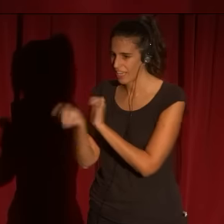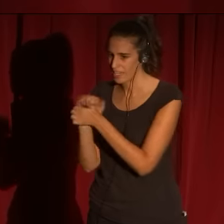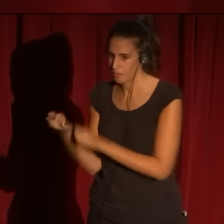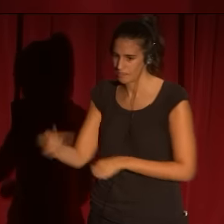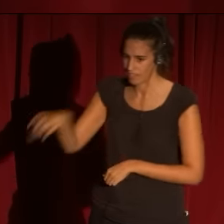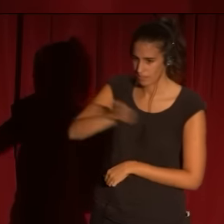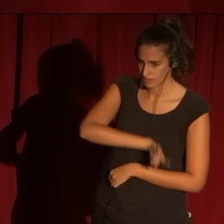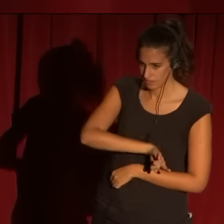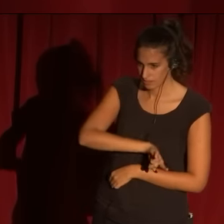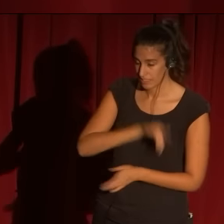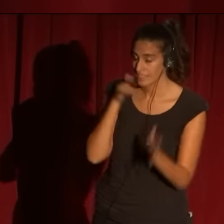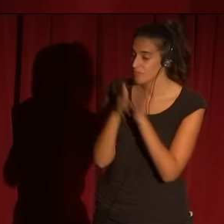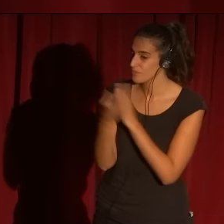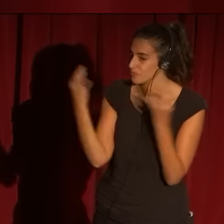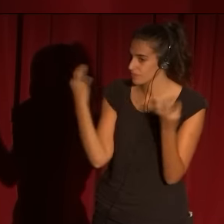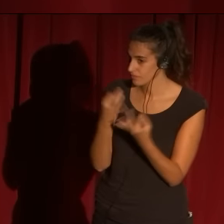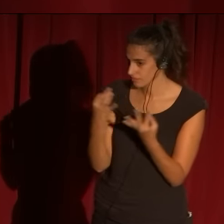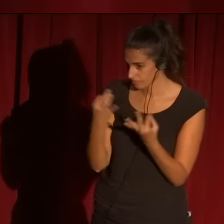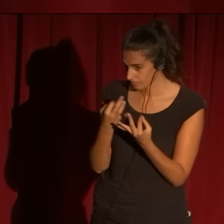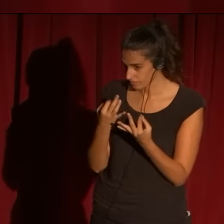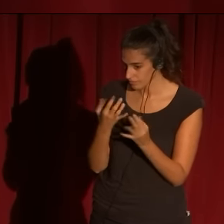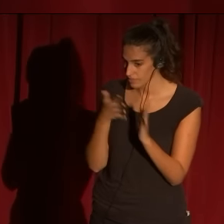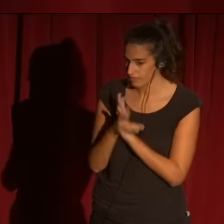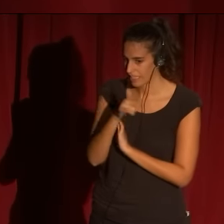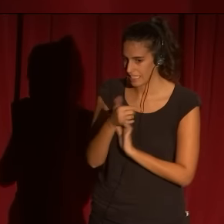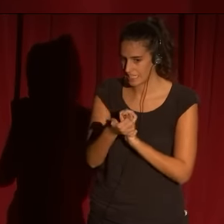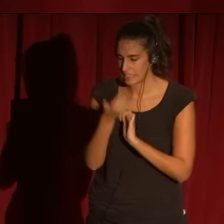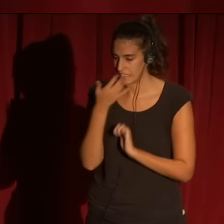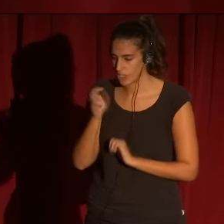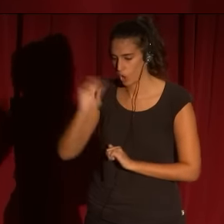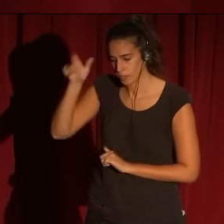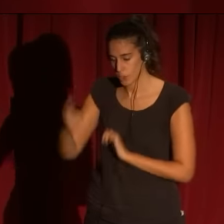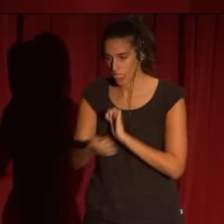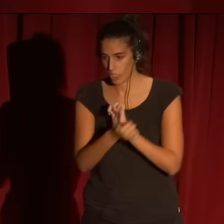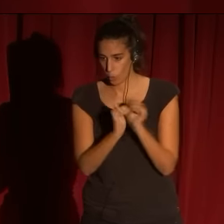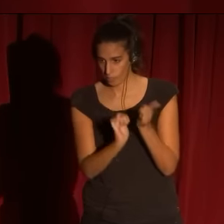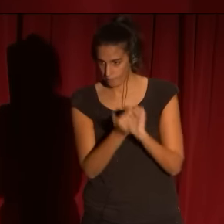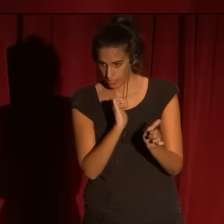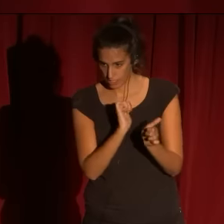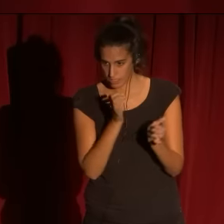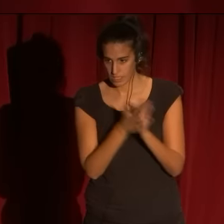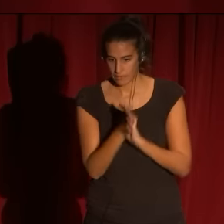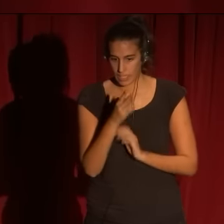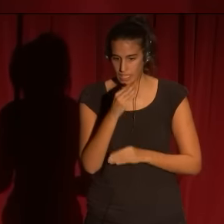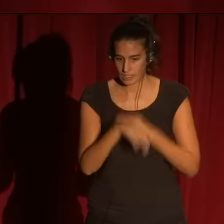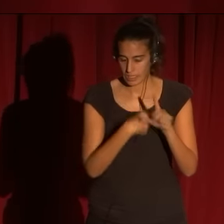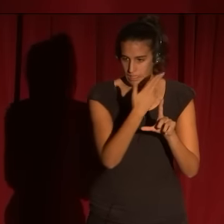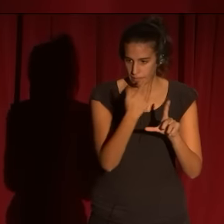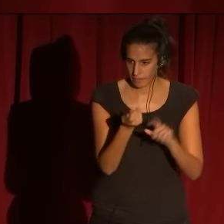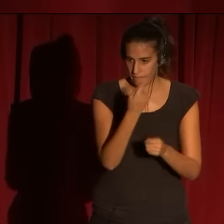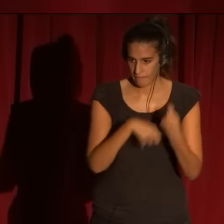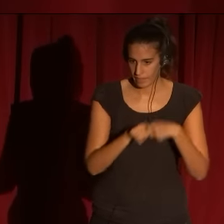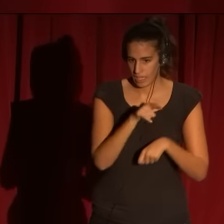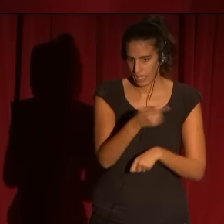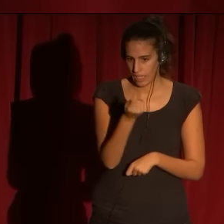suyos Y eso quiere decir por lo menos que era digna de imitación y por lo tanto que vender hacer y vender cuadros como ella era una manera de